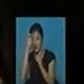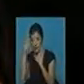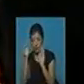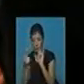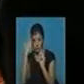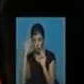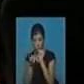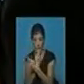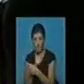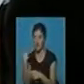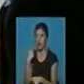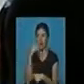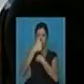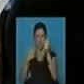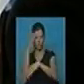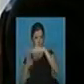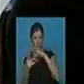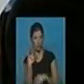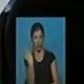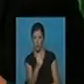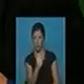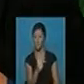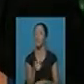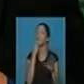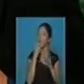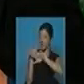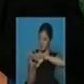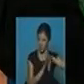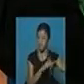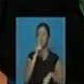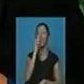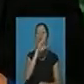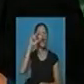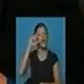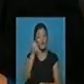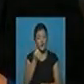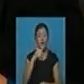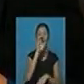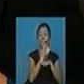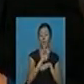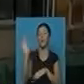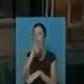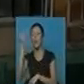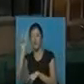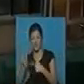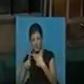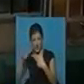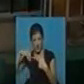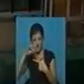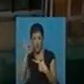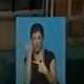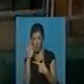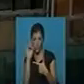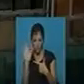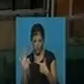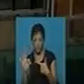no. Pero lo curioso es, caso Correa, por ejemplo, en Ecuador, o el caso de Venezuela, la perpetuidad y la falta